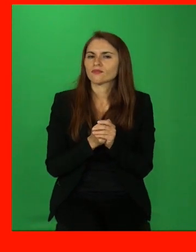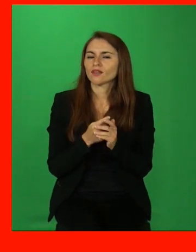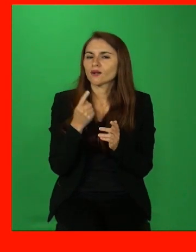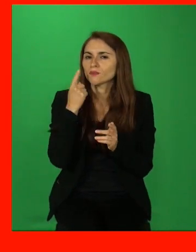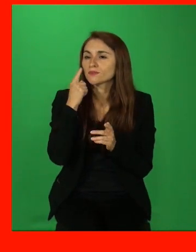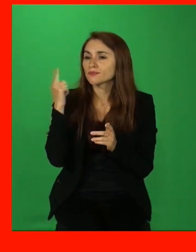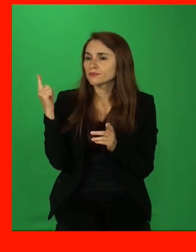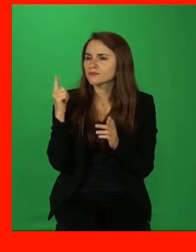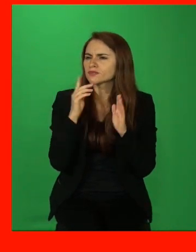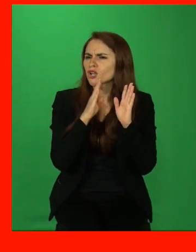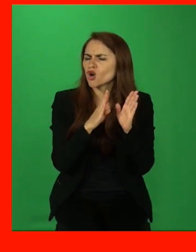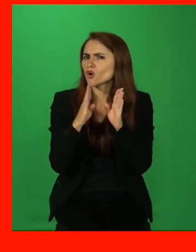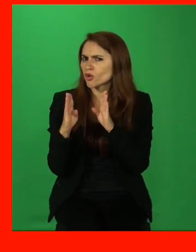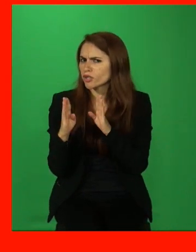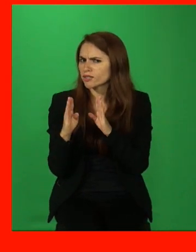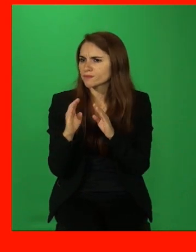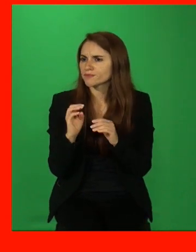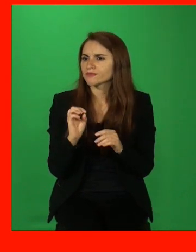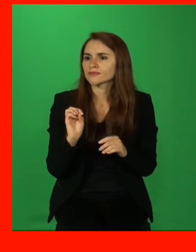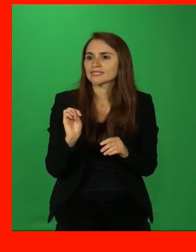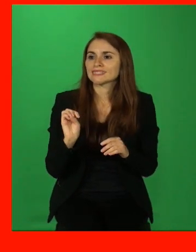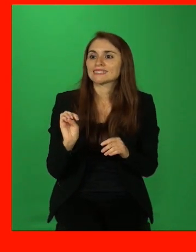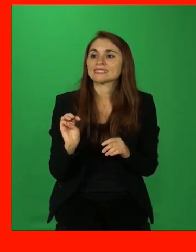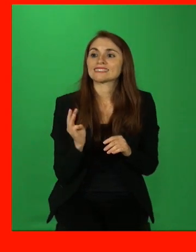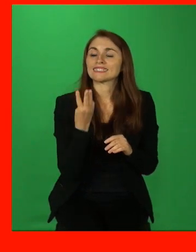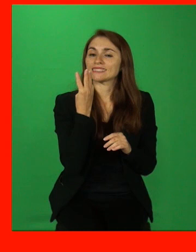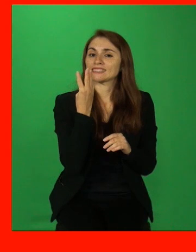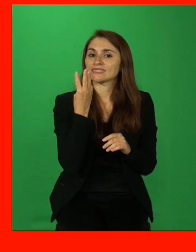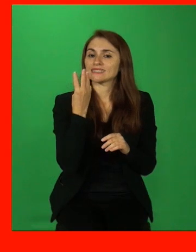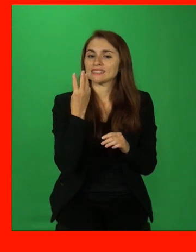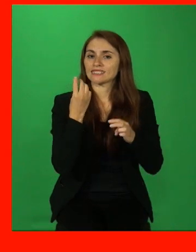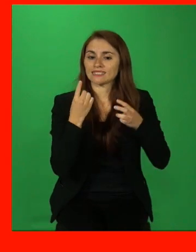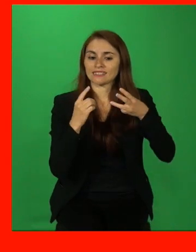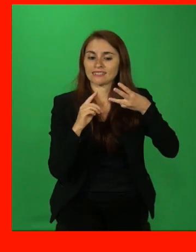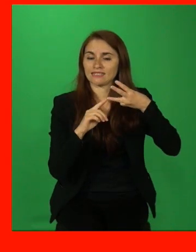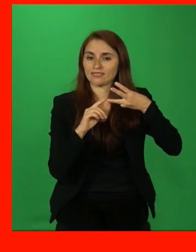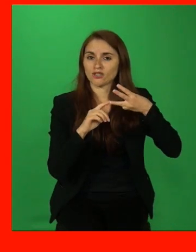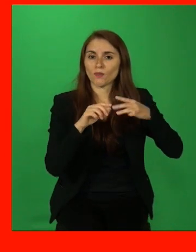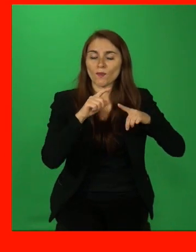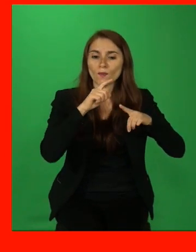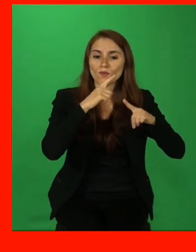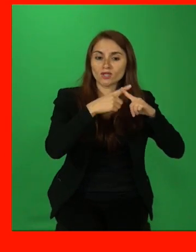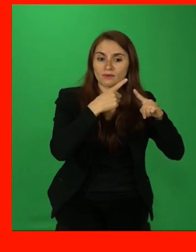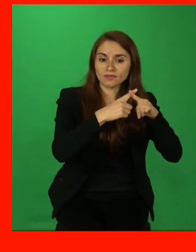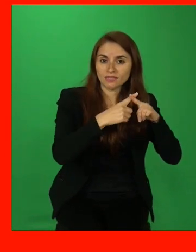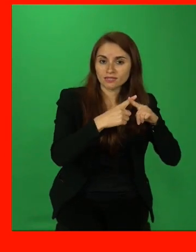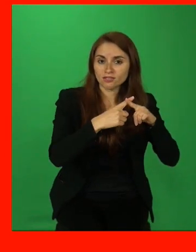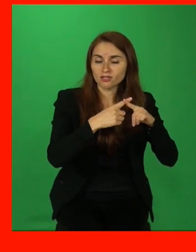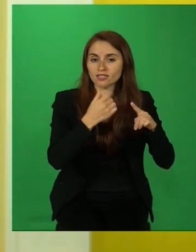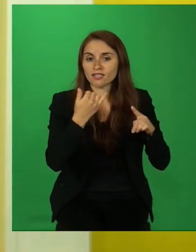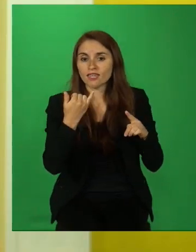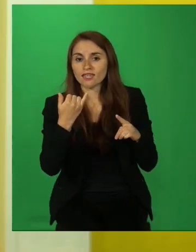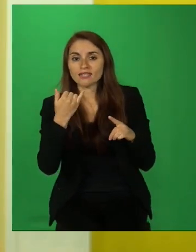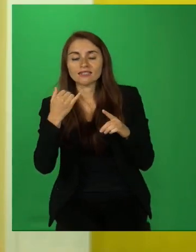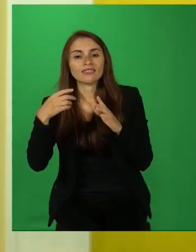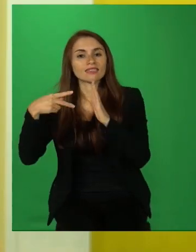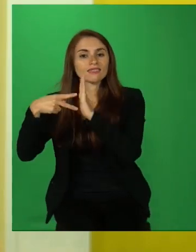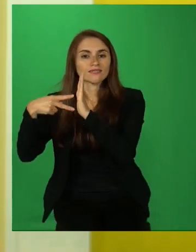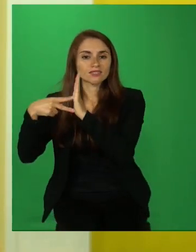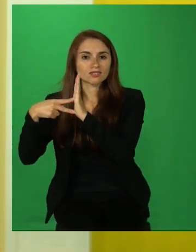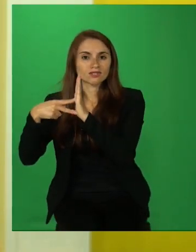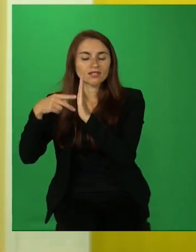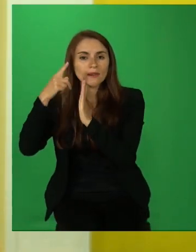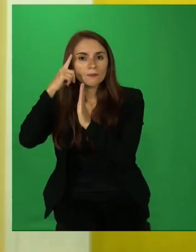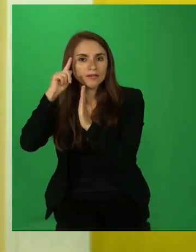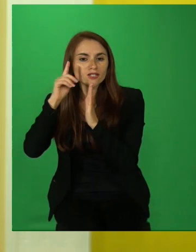que lees porque acá dice que en tercer lugar la prioridad la tienen las multiplicaciones y las divisiones pero en el